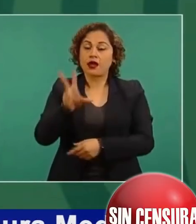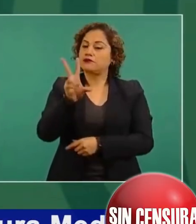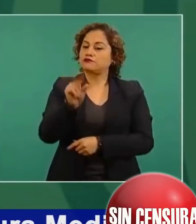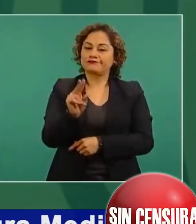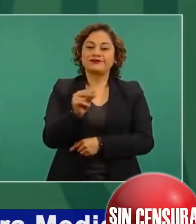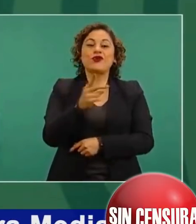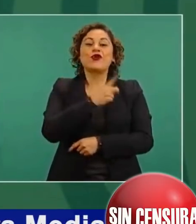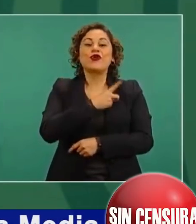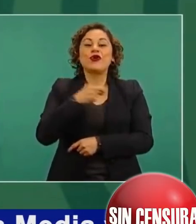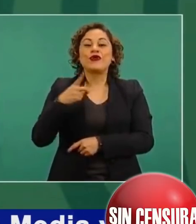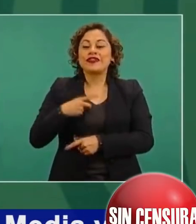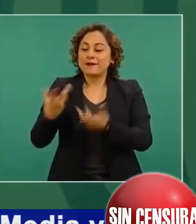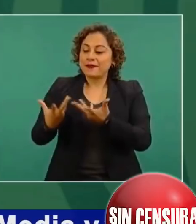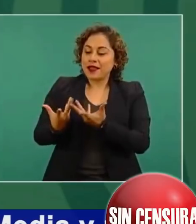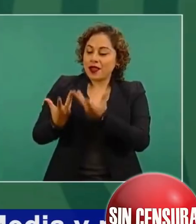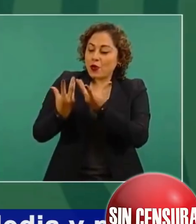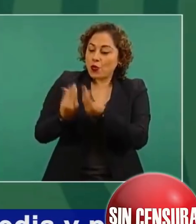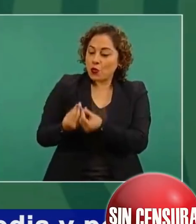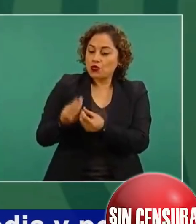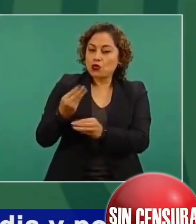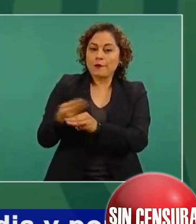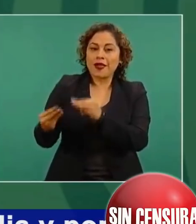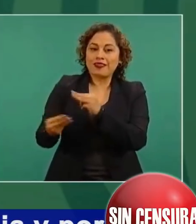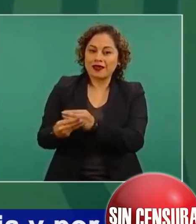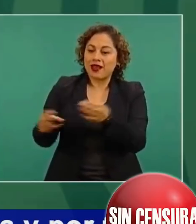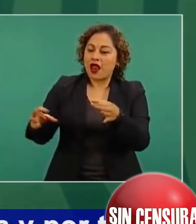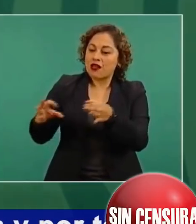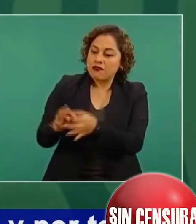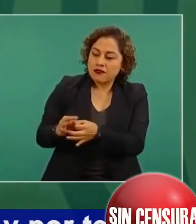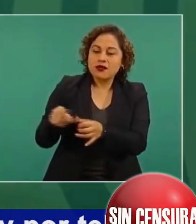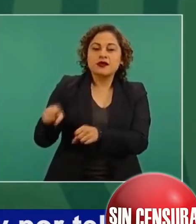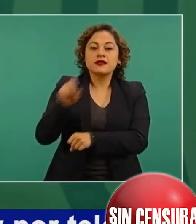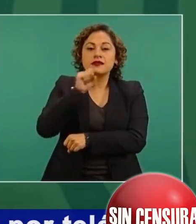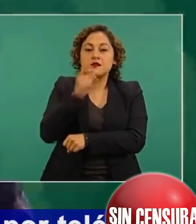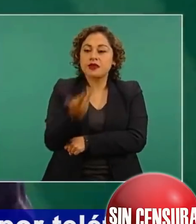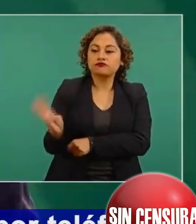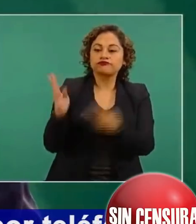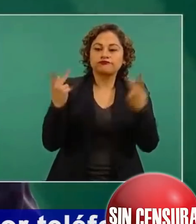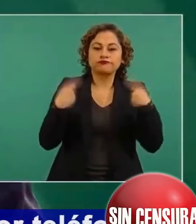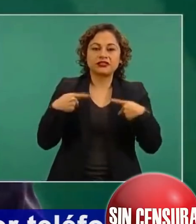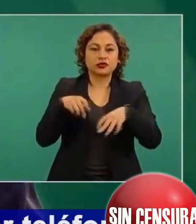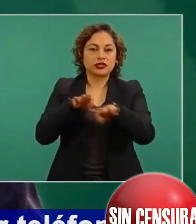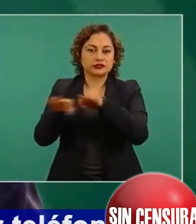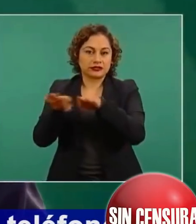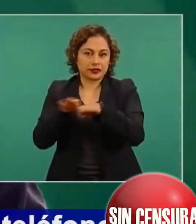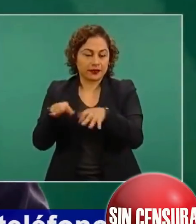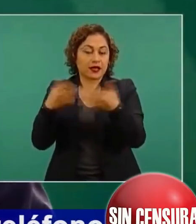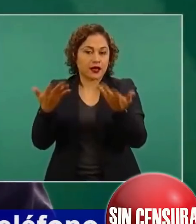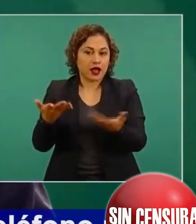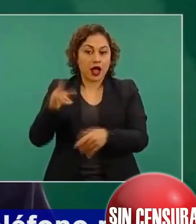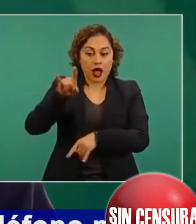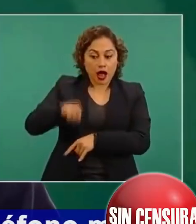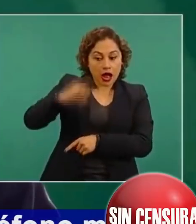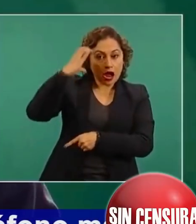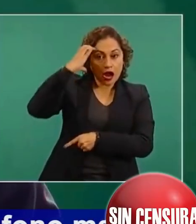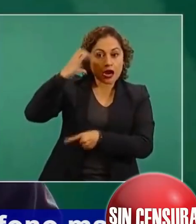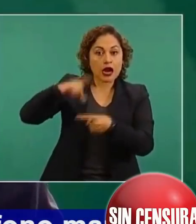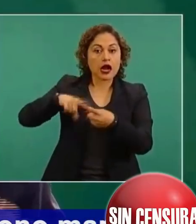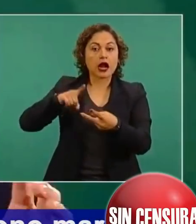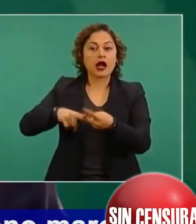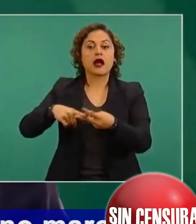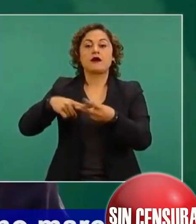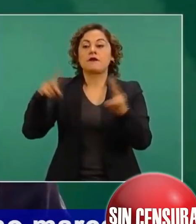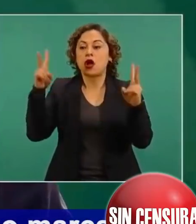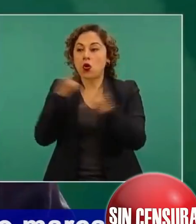la infraestructura y también los servicios humanos, la cama, los monitores, los ventiladores, las bombas de